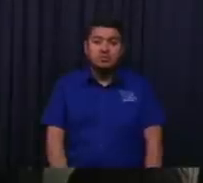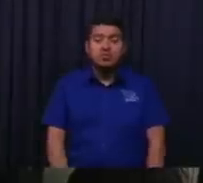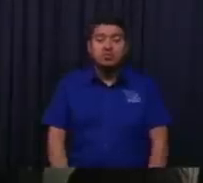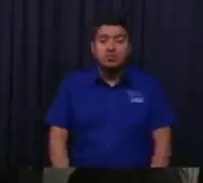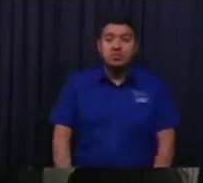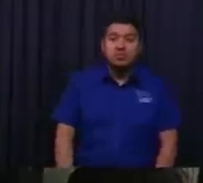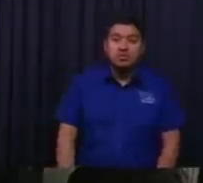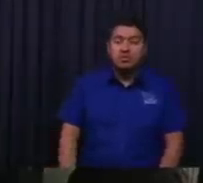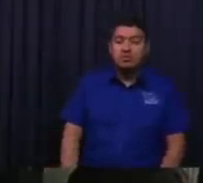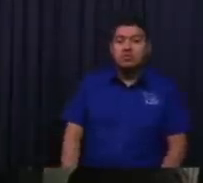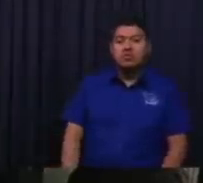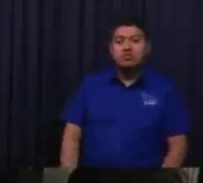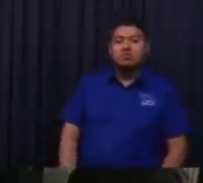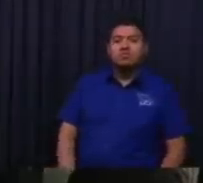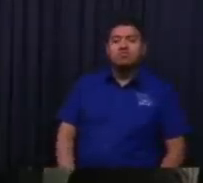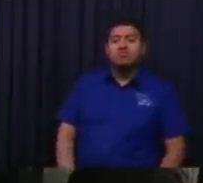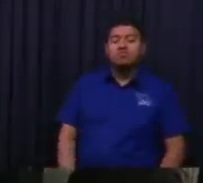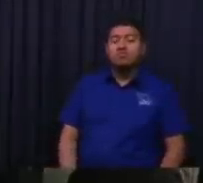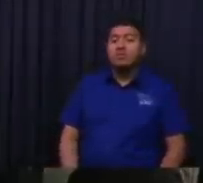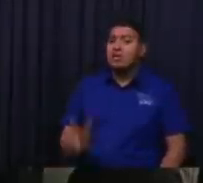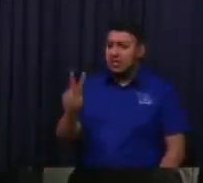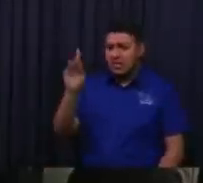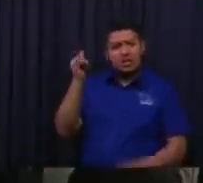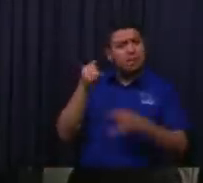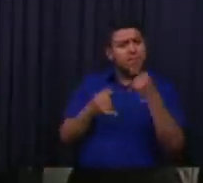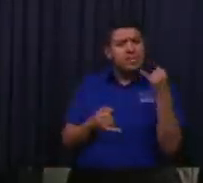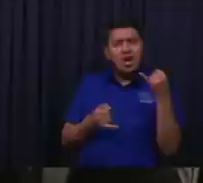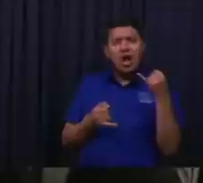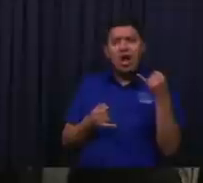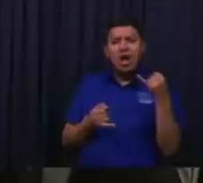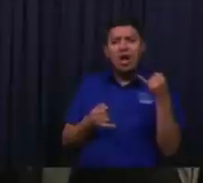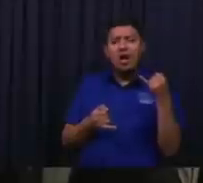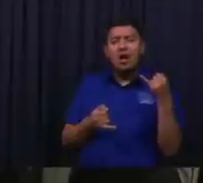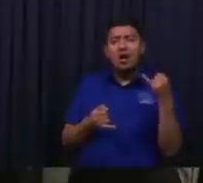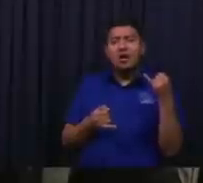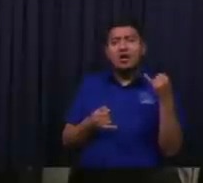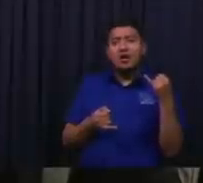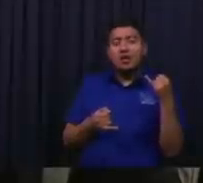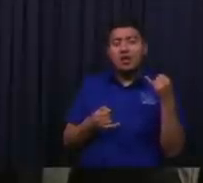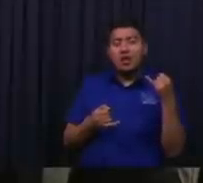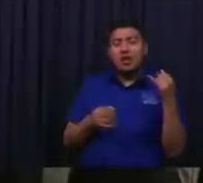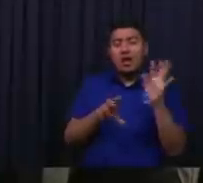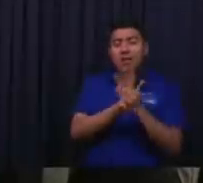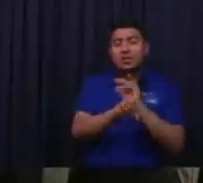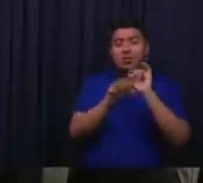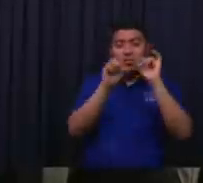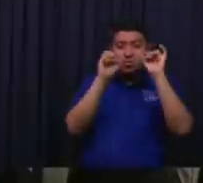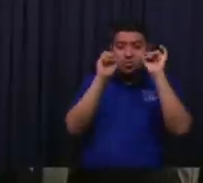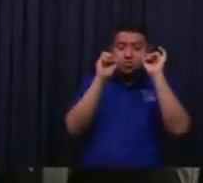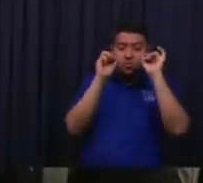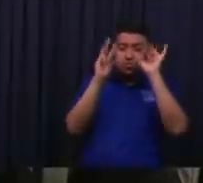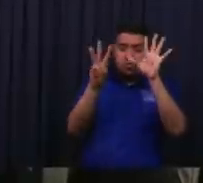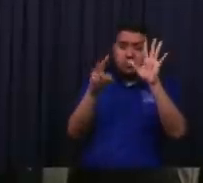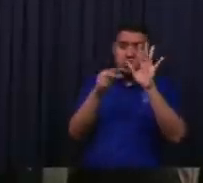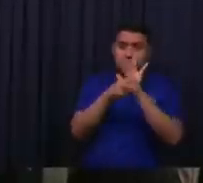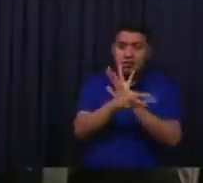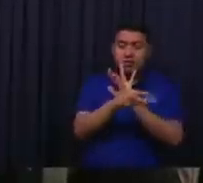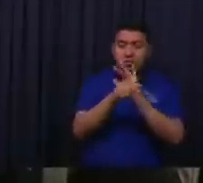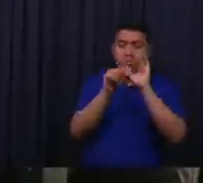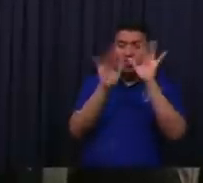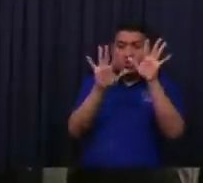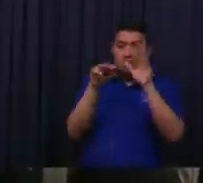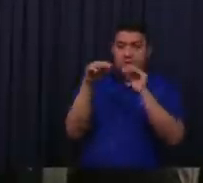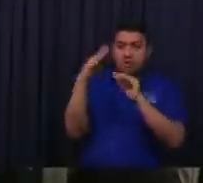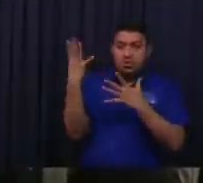Y me llama la atención que se termine en el 8, 14, Y estamos hablando del 8:12 de